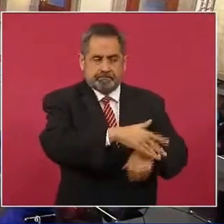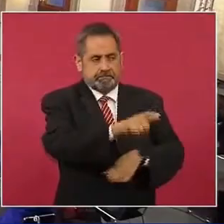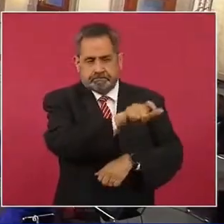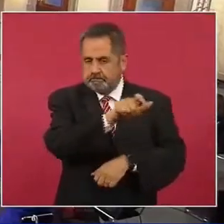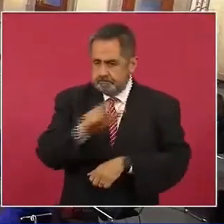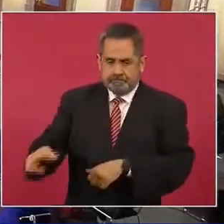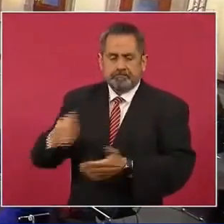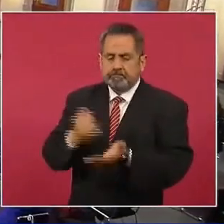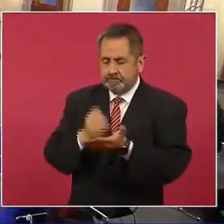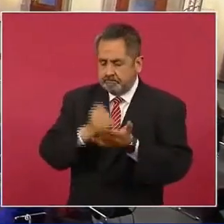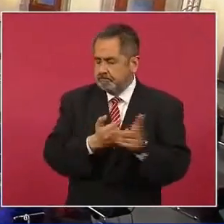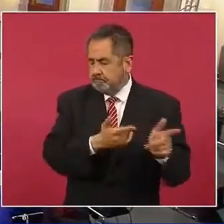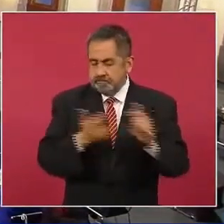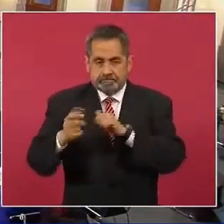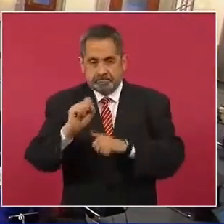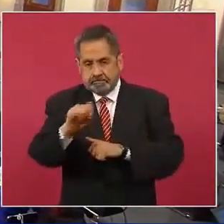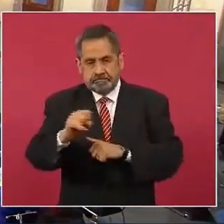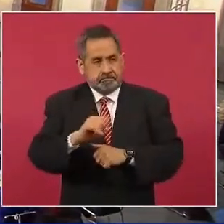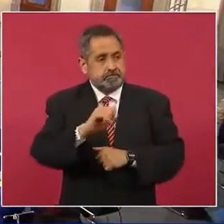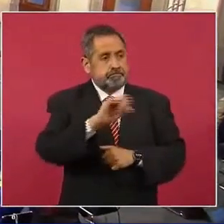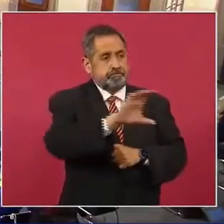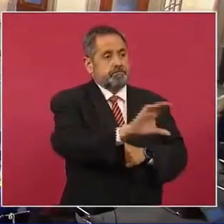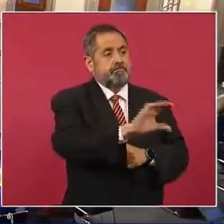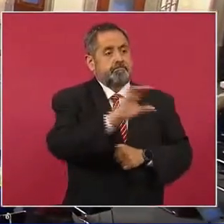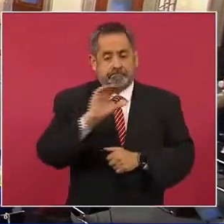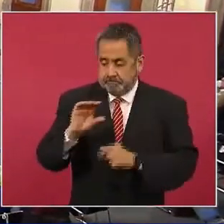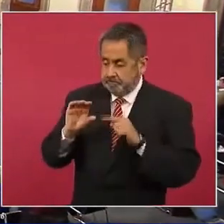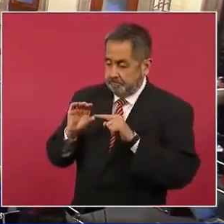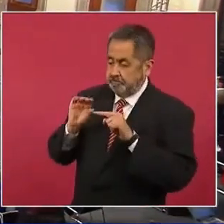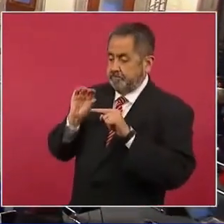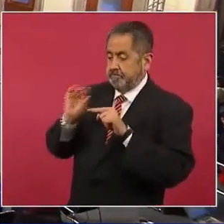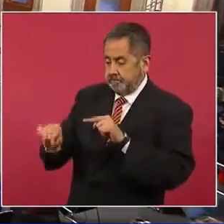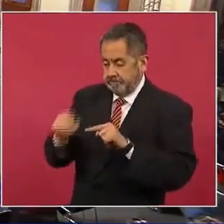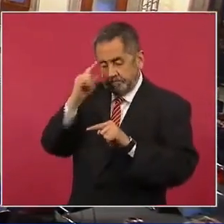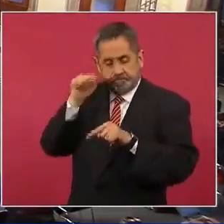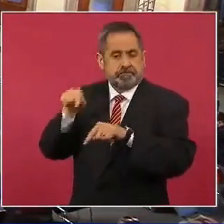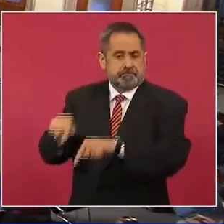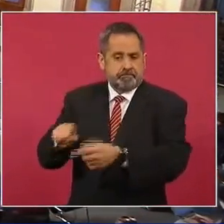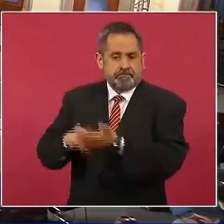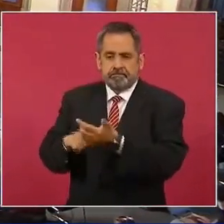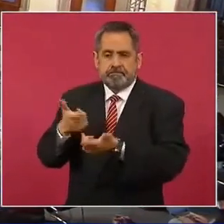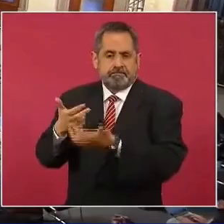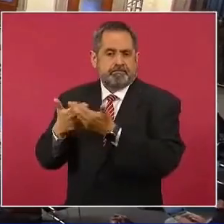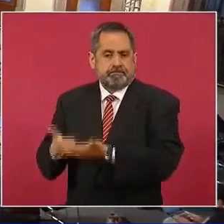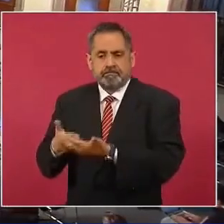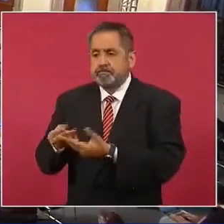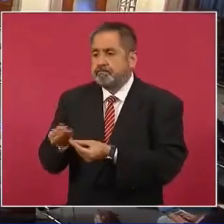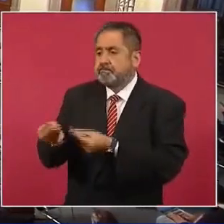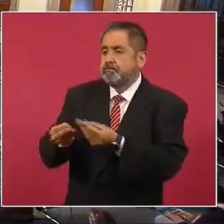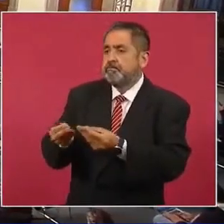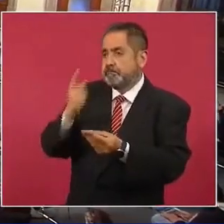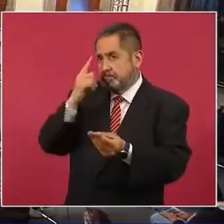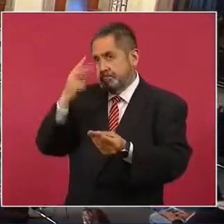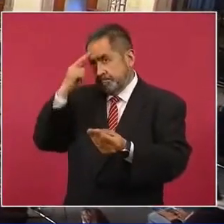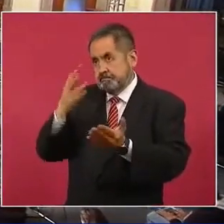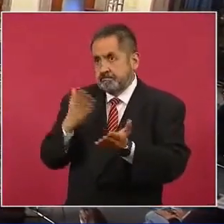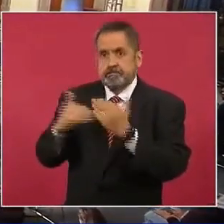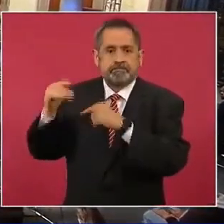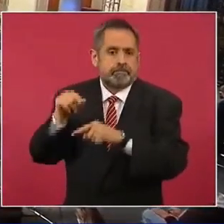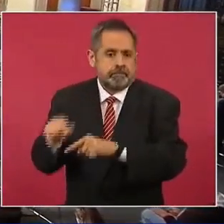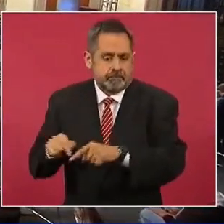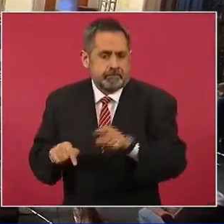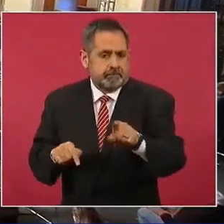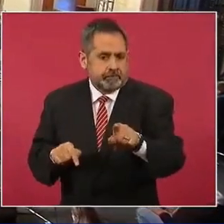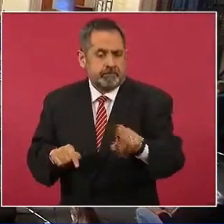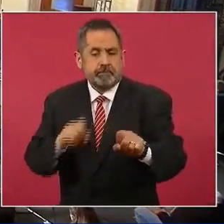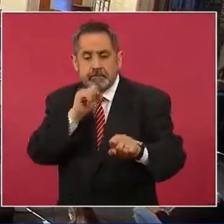impuestos y esto va a ingresar a la hacienda pública y va a ayudar al desarrollo del país,